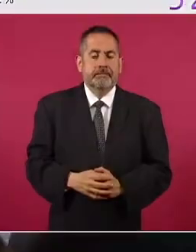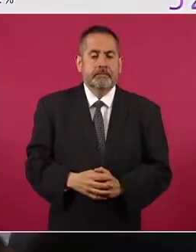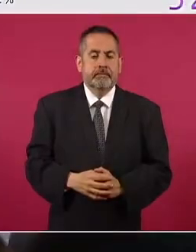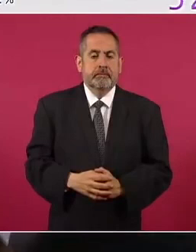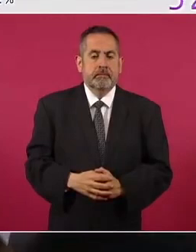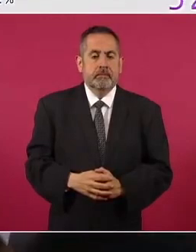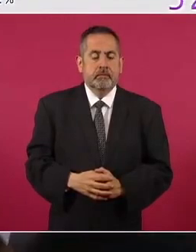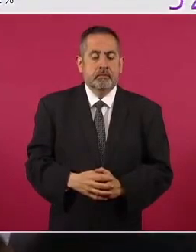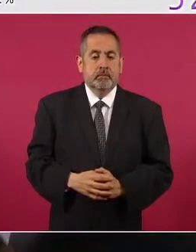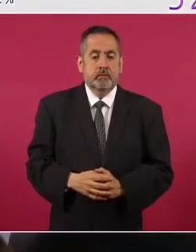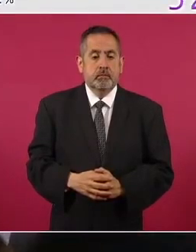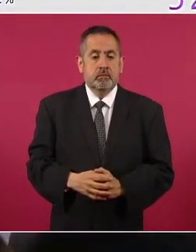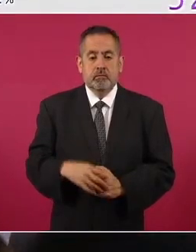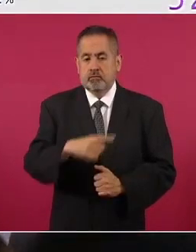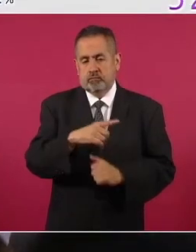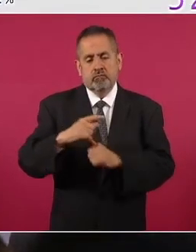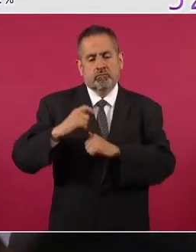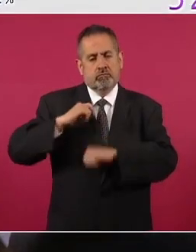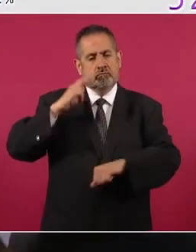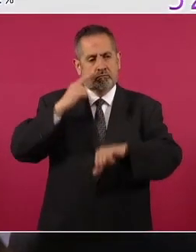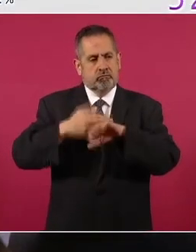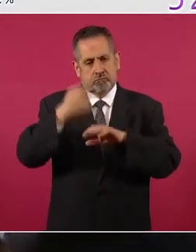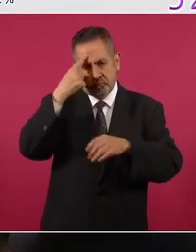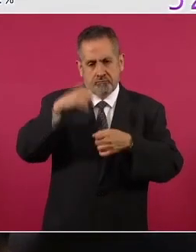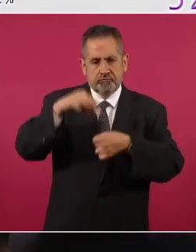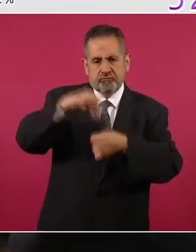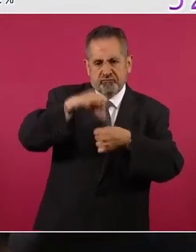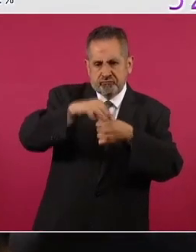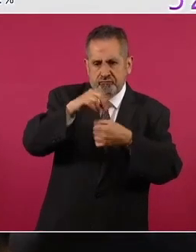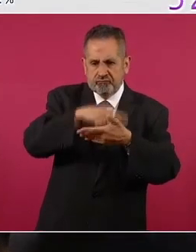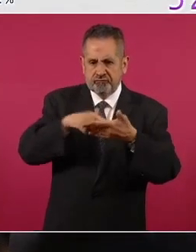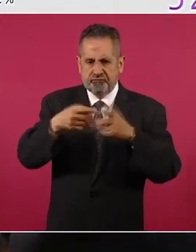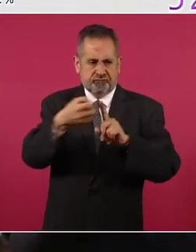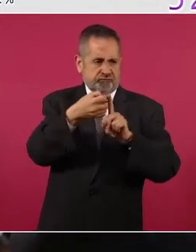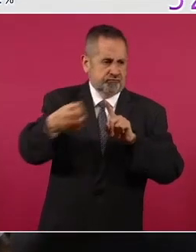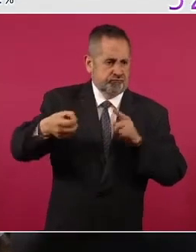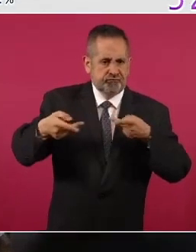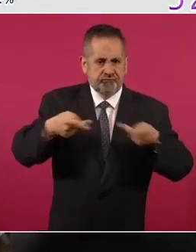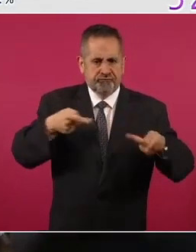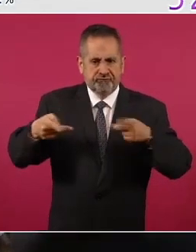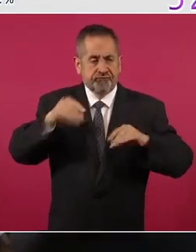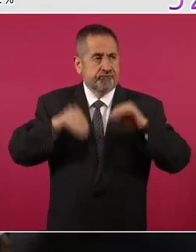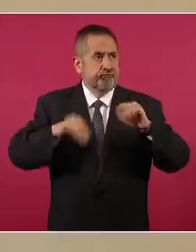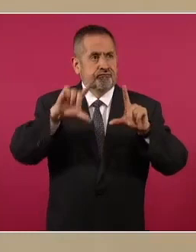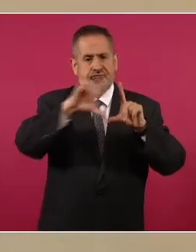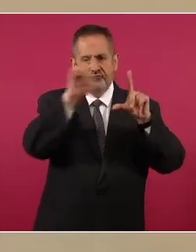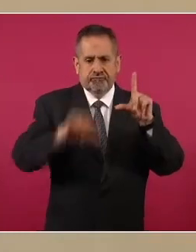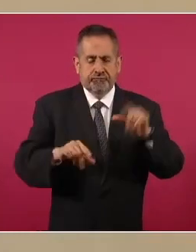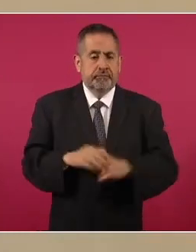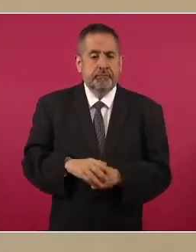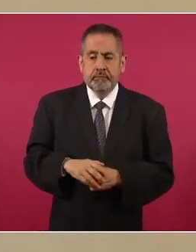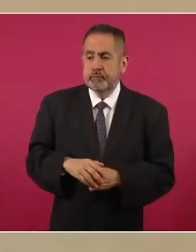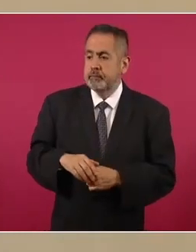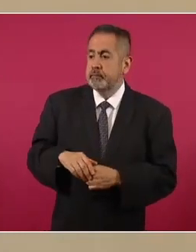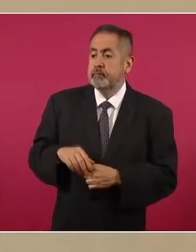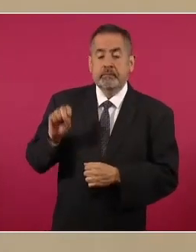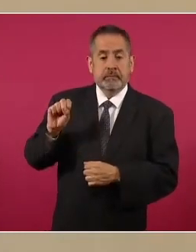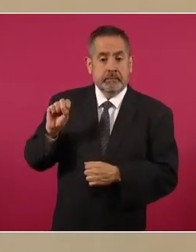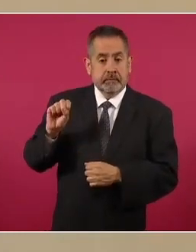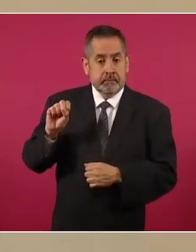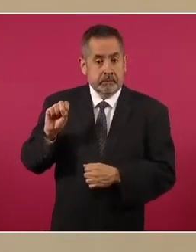Como único órgano encargado de organizar las elecciones. 17 a favor,